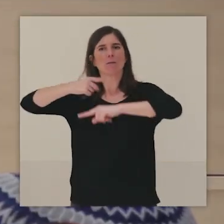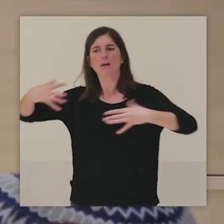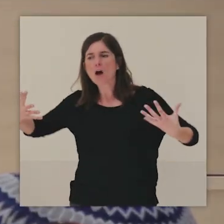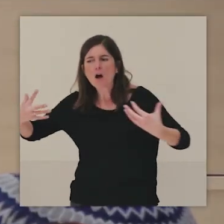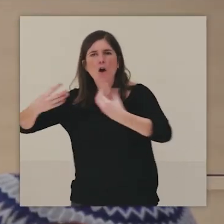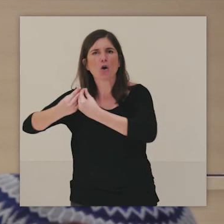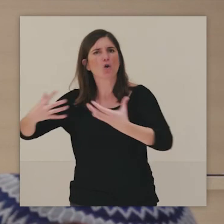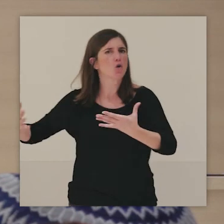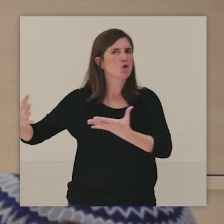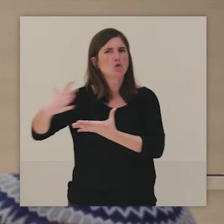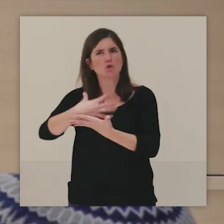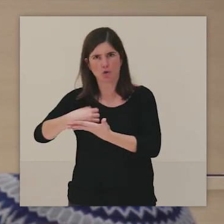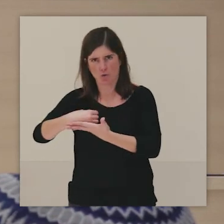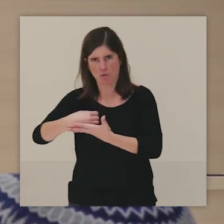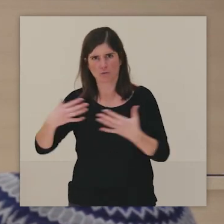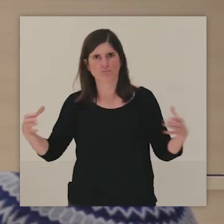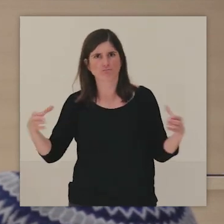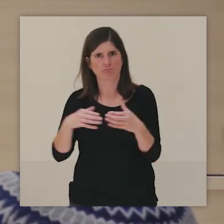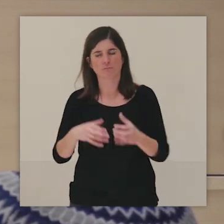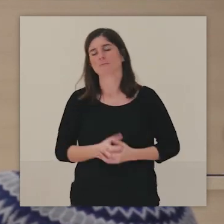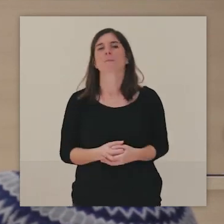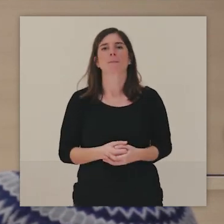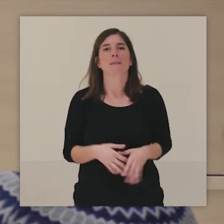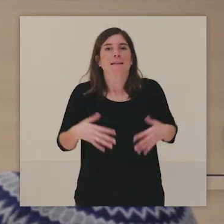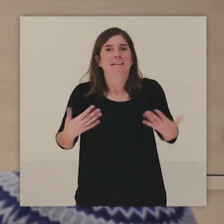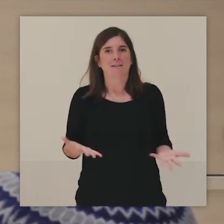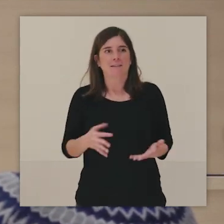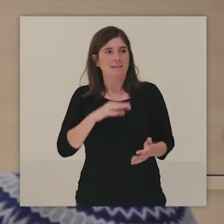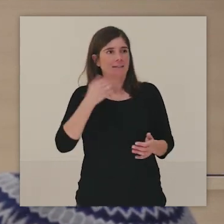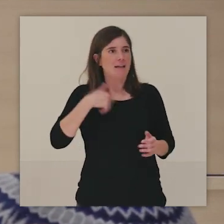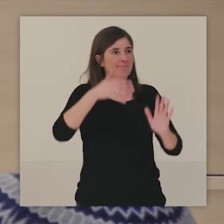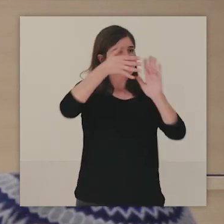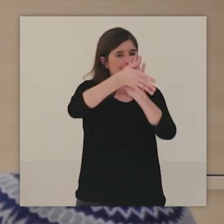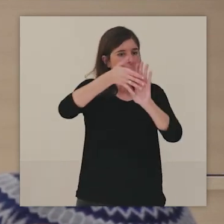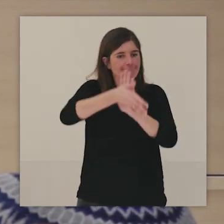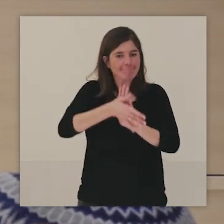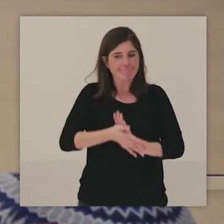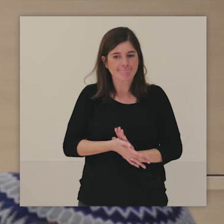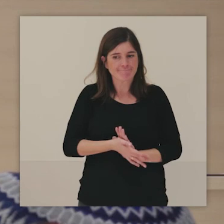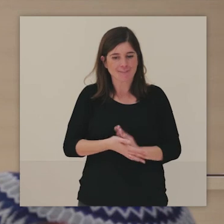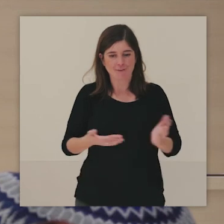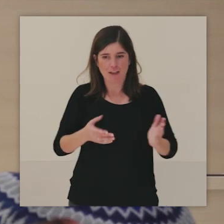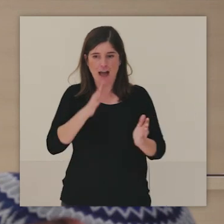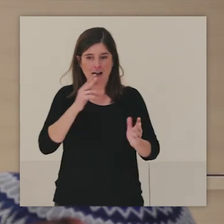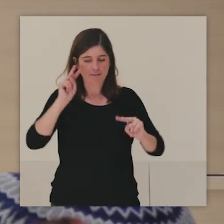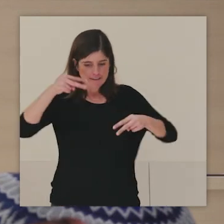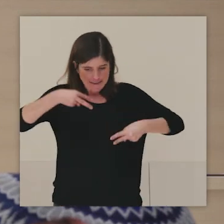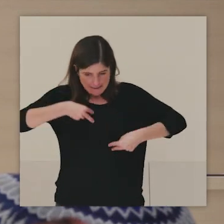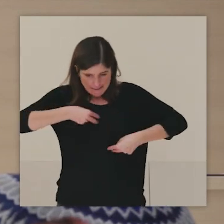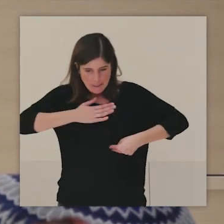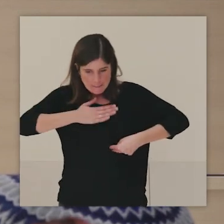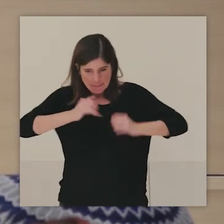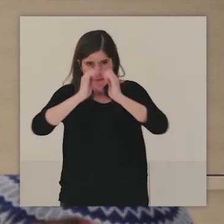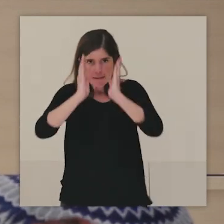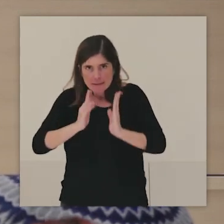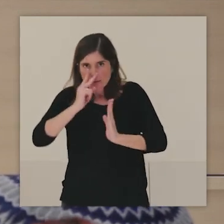Y concluyo. Ya tenemos las herramientas. ¿Y ahora cómo montamos el tinglado? Bueno, pues